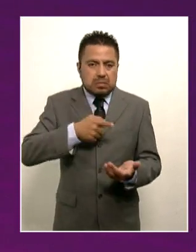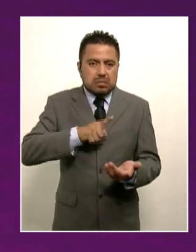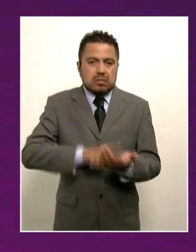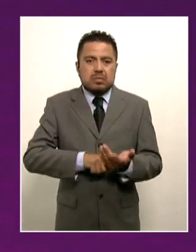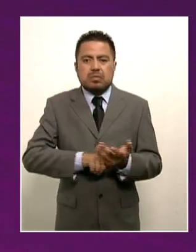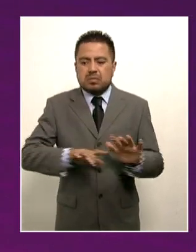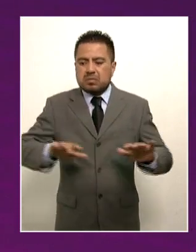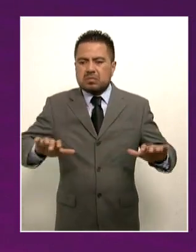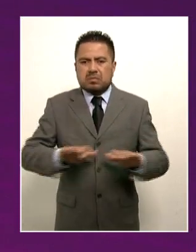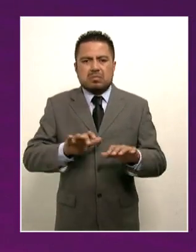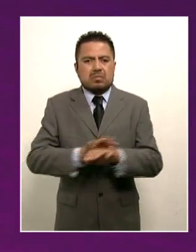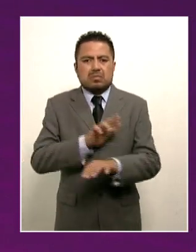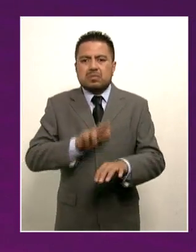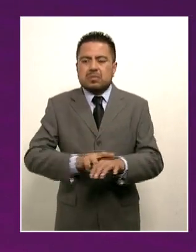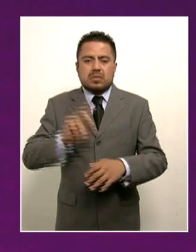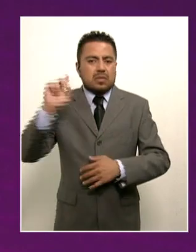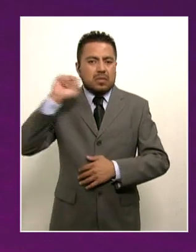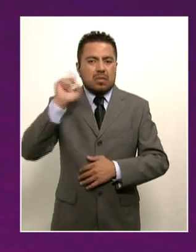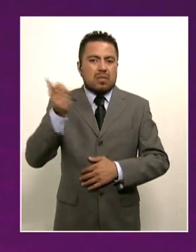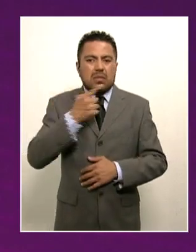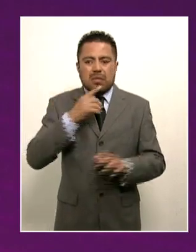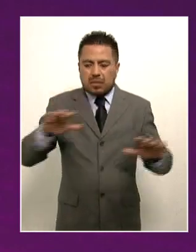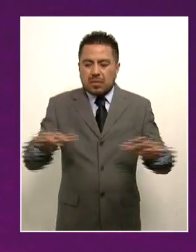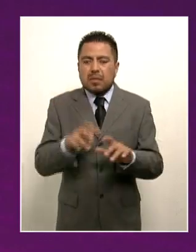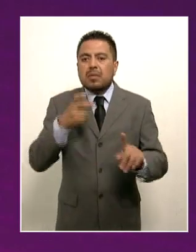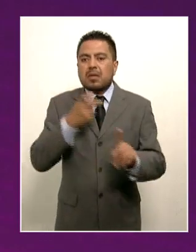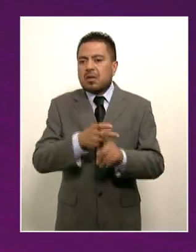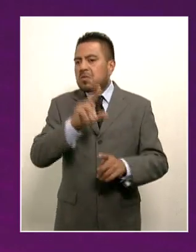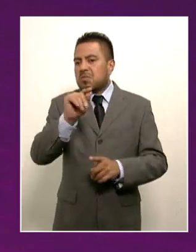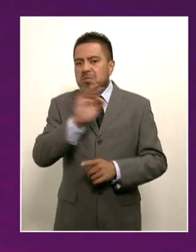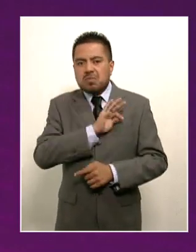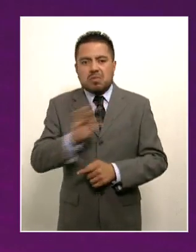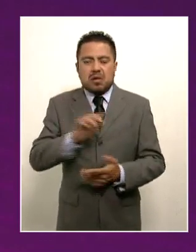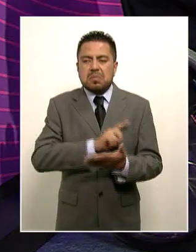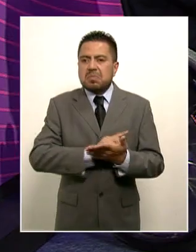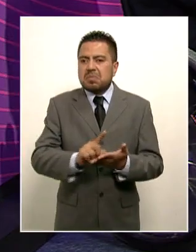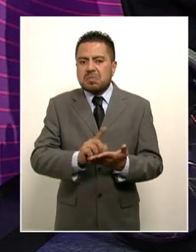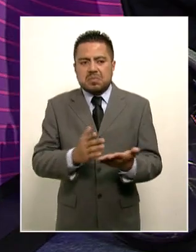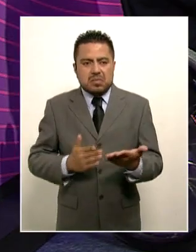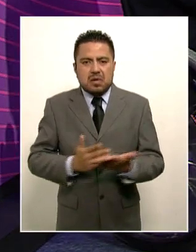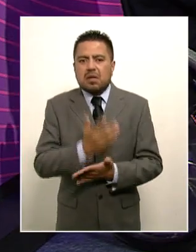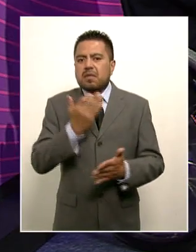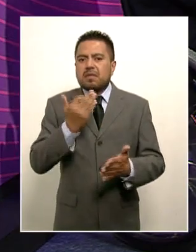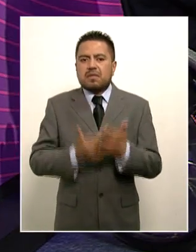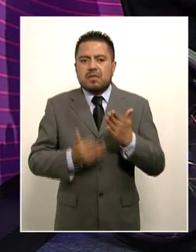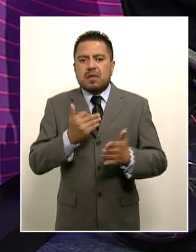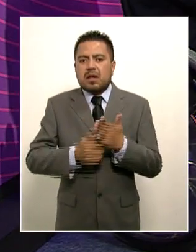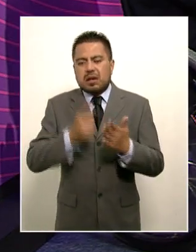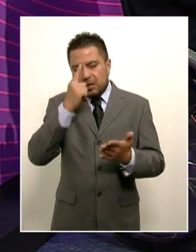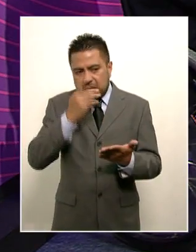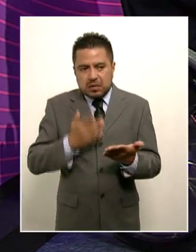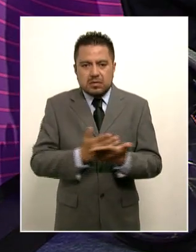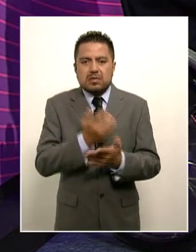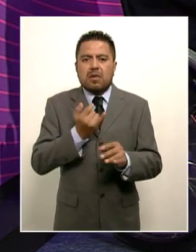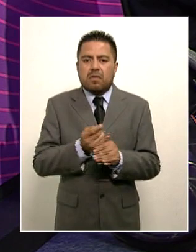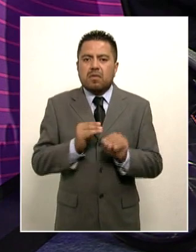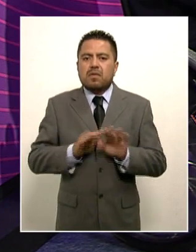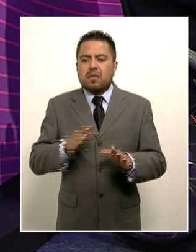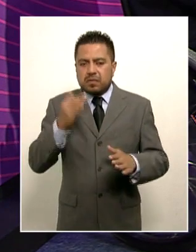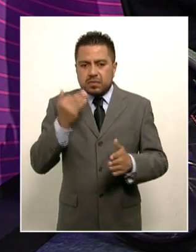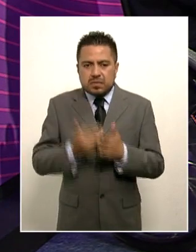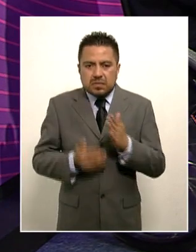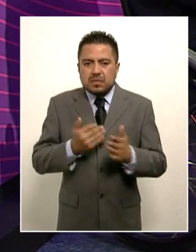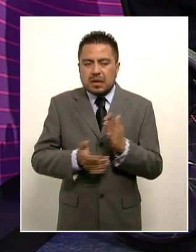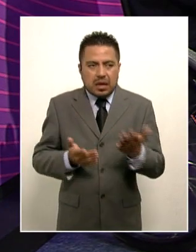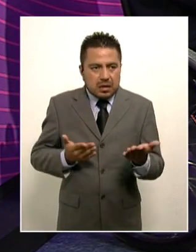hay una población muy grande de comunidad sorda y que ellos no pueden ejercer plenamente sus derechos por falta al acceso a la información, por falta